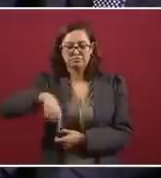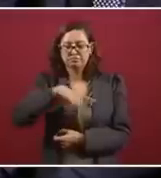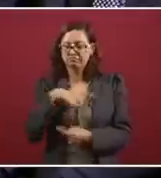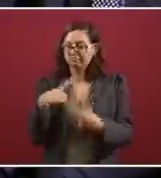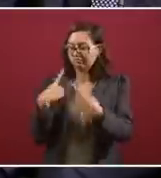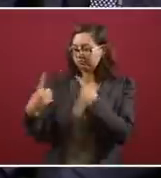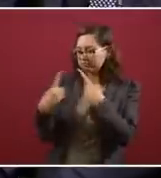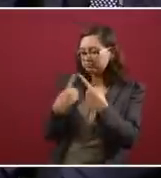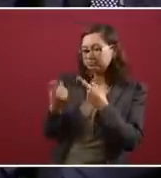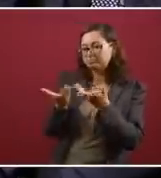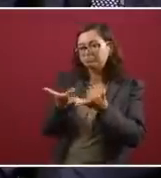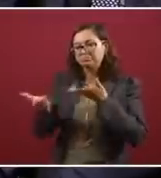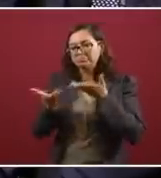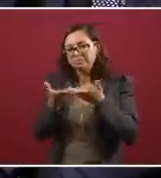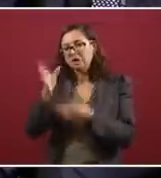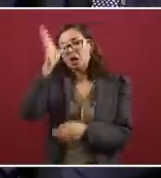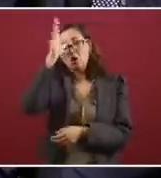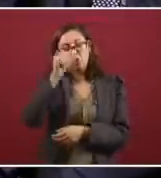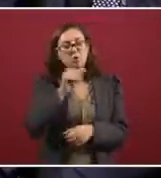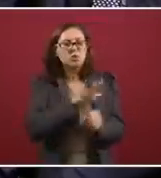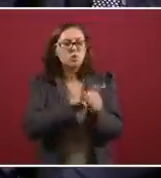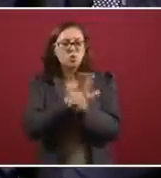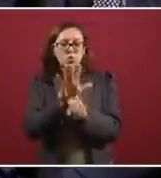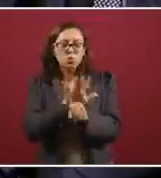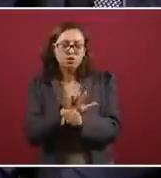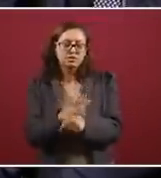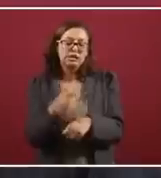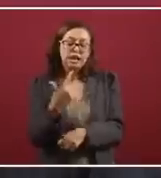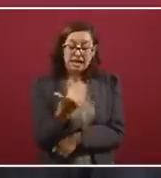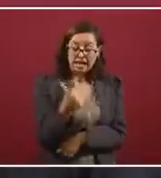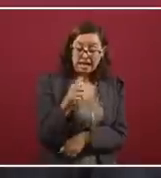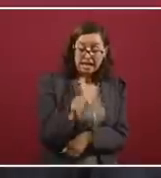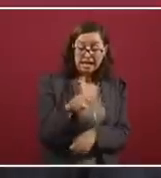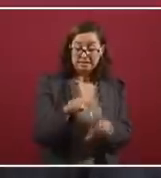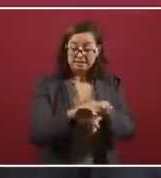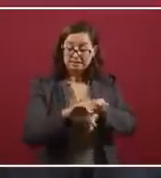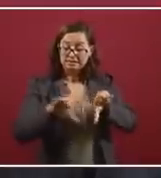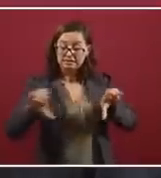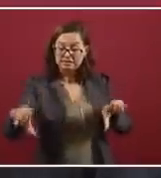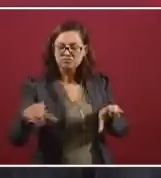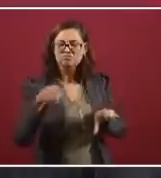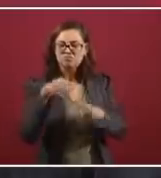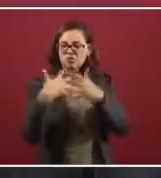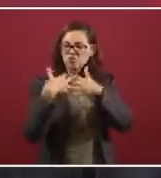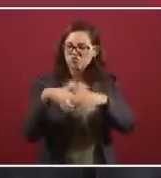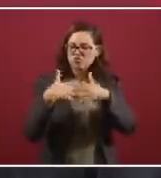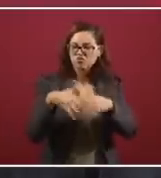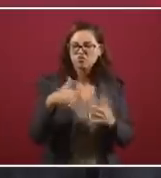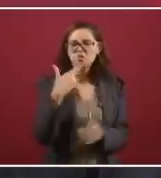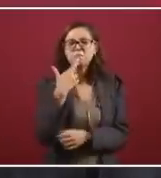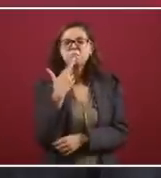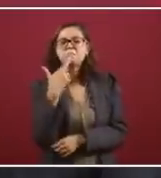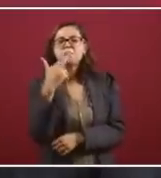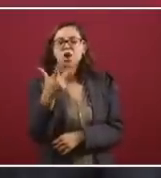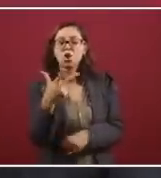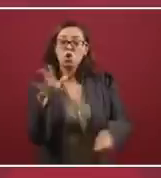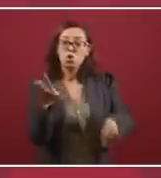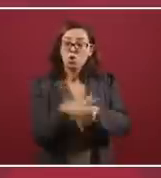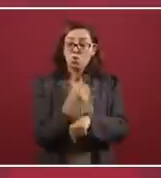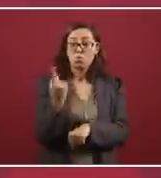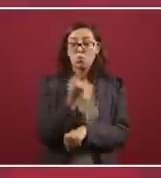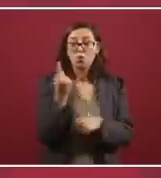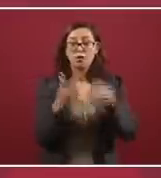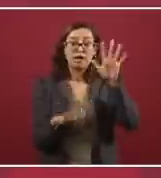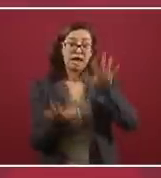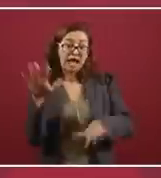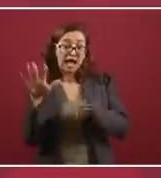más funcional el uso de los gasoductos, de manera que cuando no se estén utilizando, sobre todo en la parte